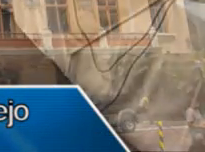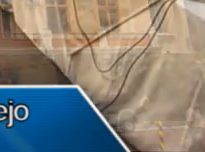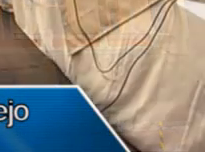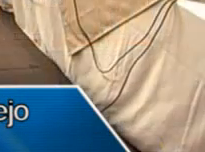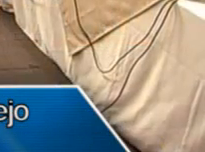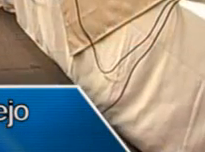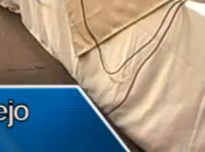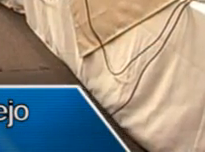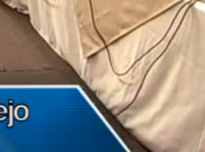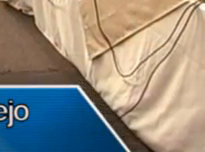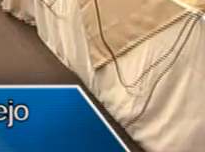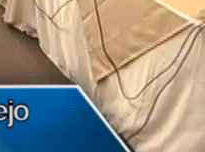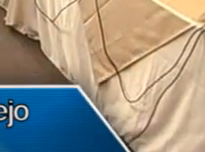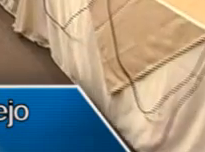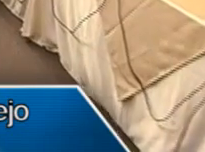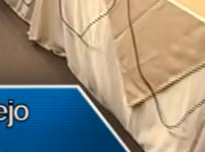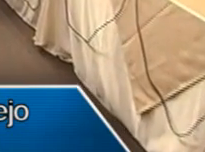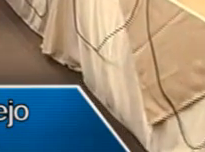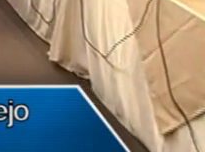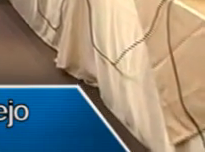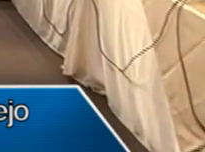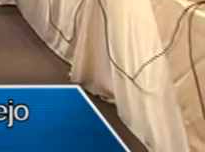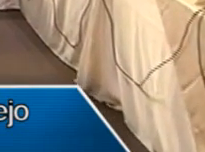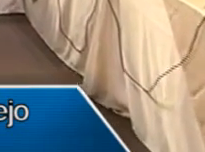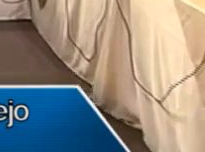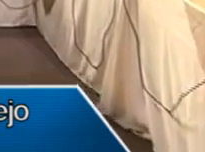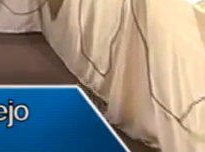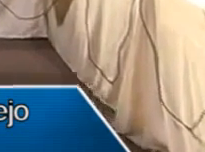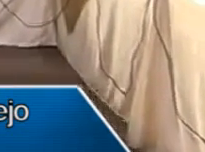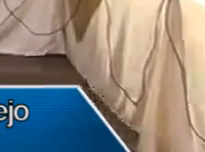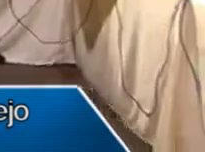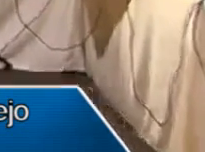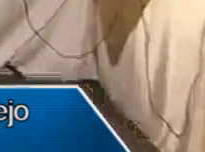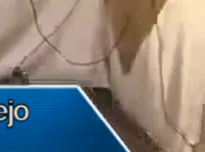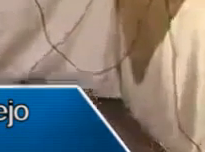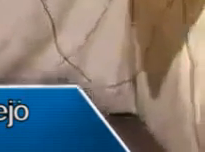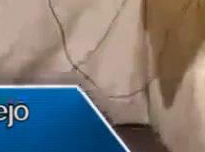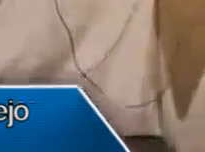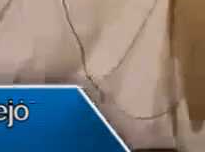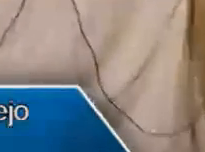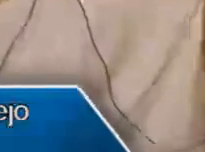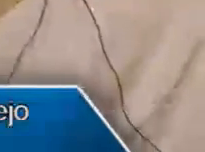Buenos días, vamos a dar inicio a la sesión extraordinaria de la fecha.